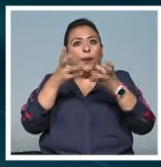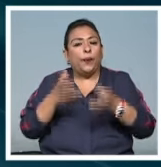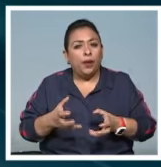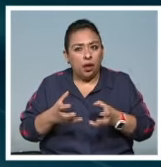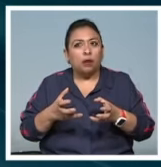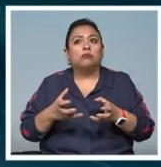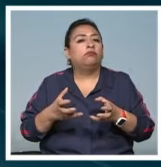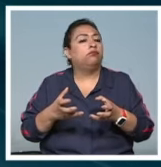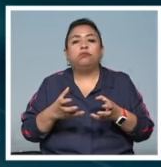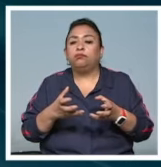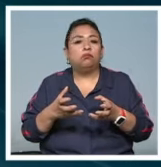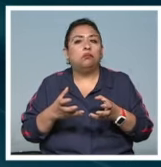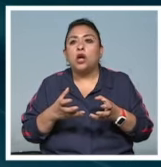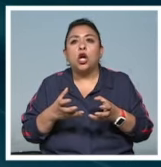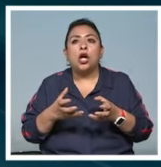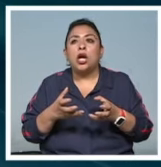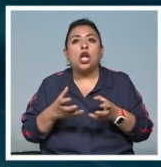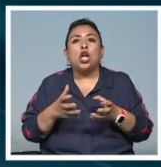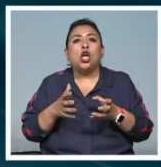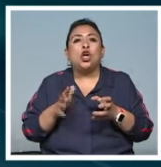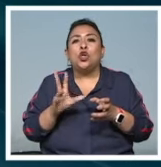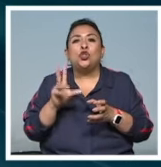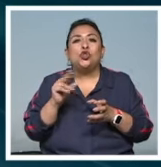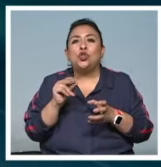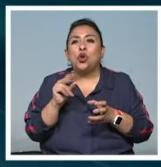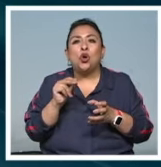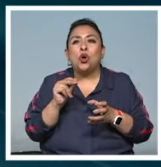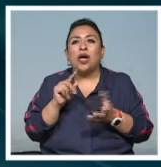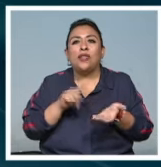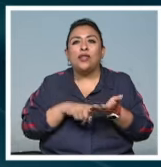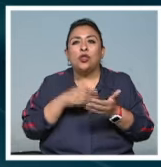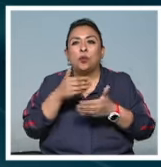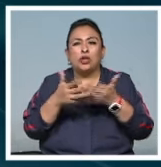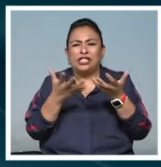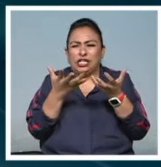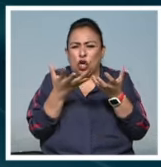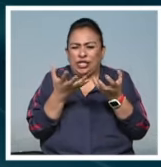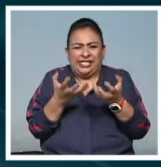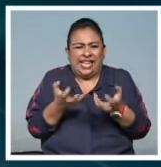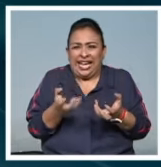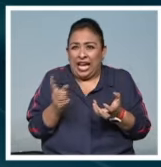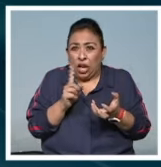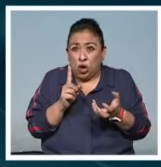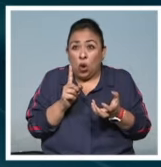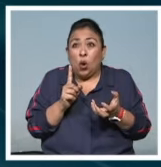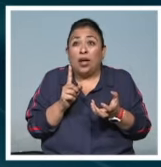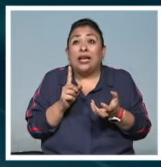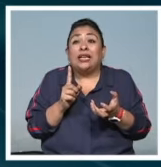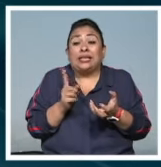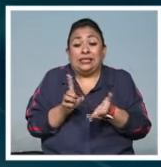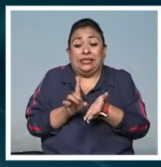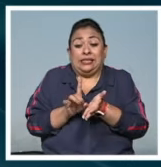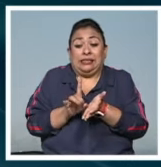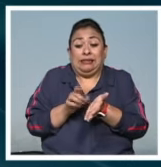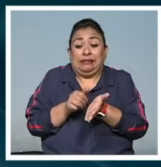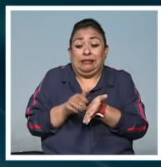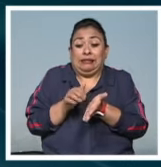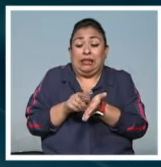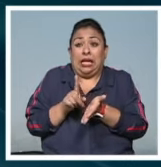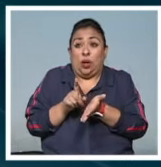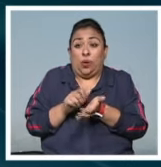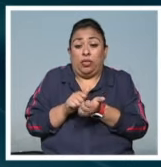pero no quedan, digamos, no entra el proceso de secar, sino en el momento en que se va sacando como todo el